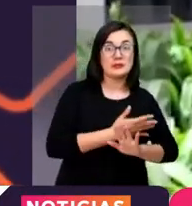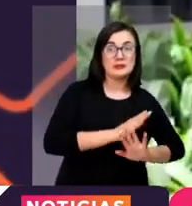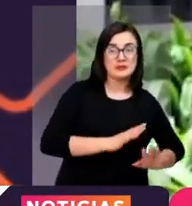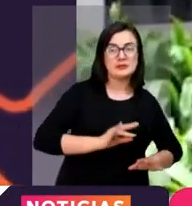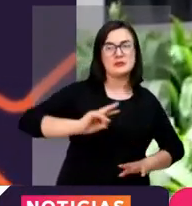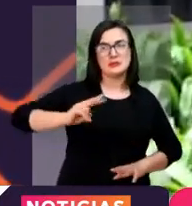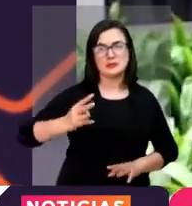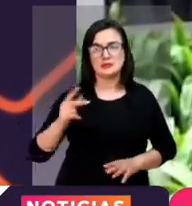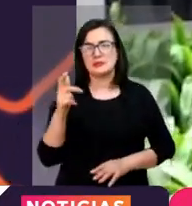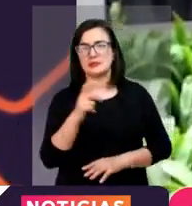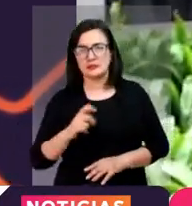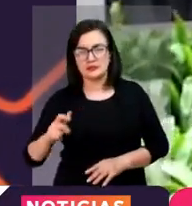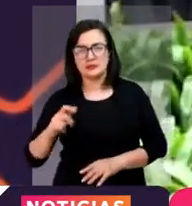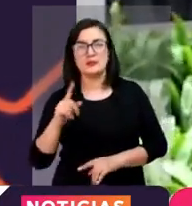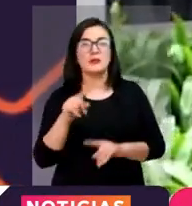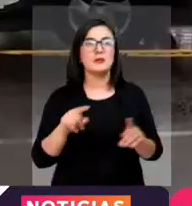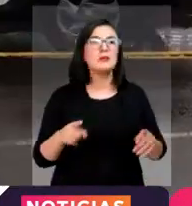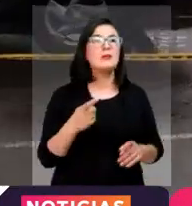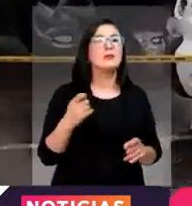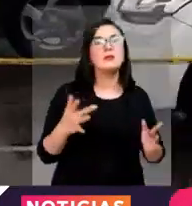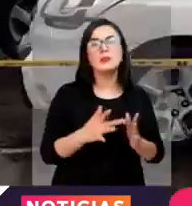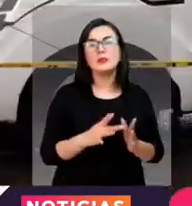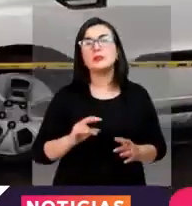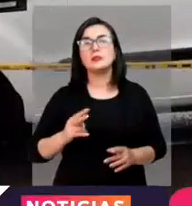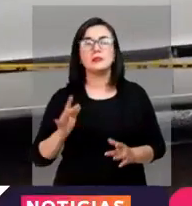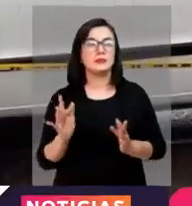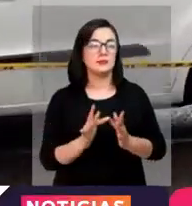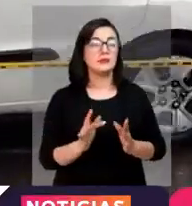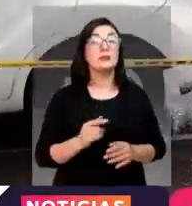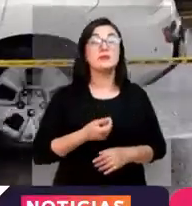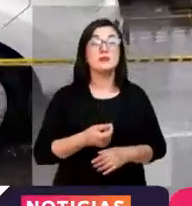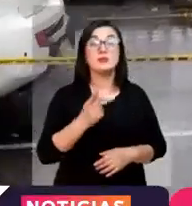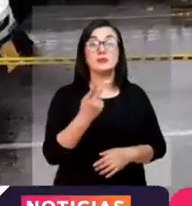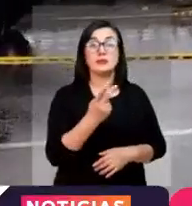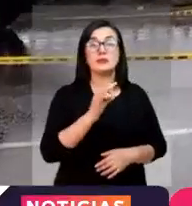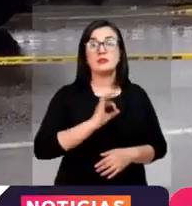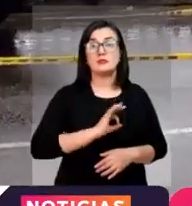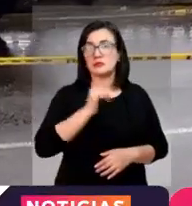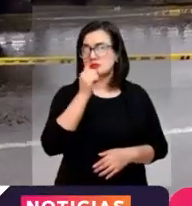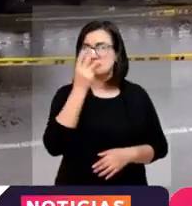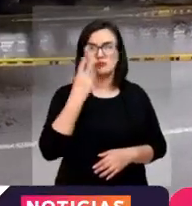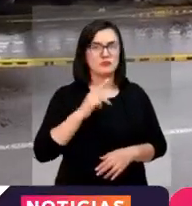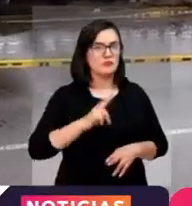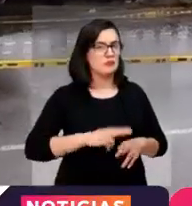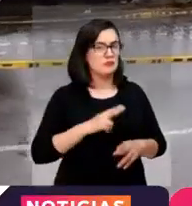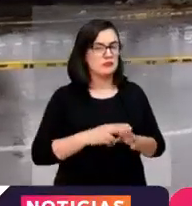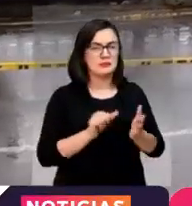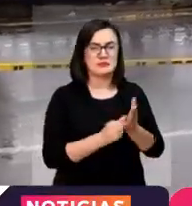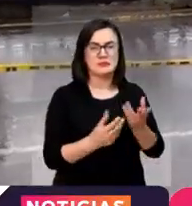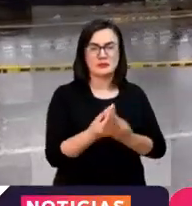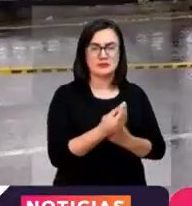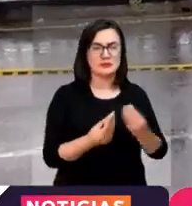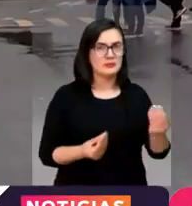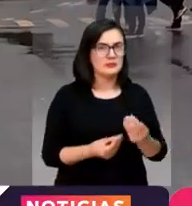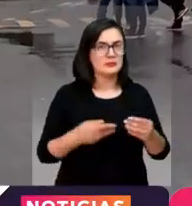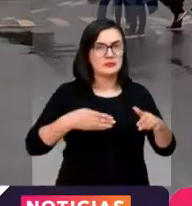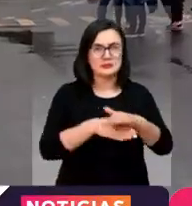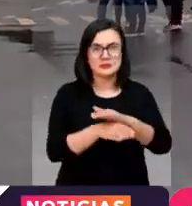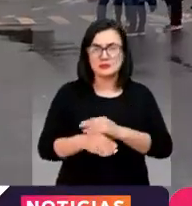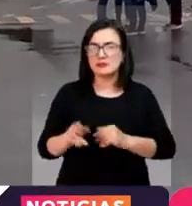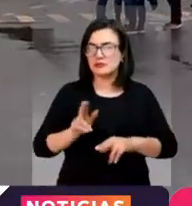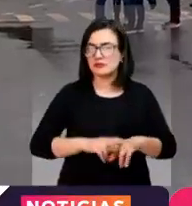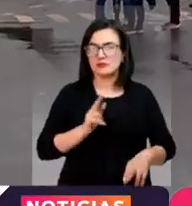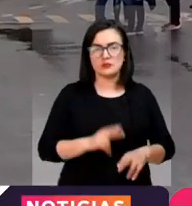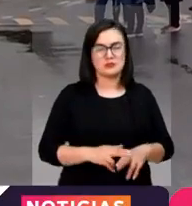y avanzamos en aquellos que les corresponde la segunda. Este viernes, sábado y domingo, el pico y cédula para vacunación en personal médico funcionará de